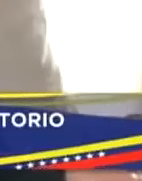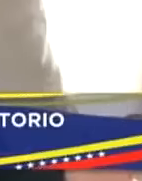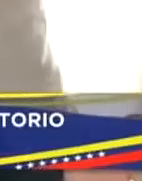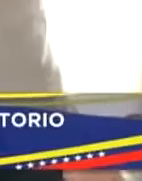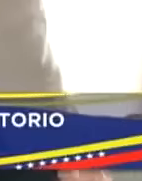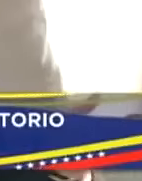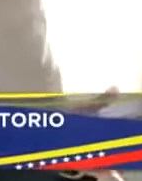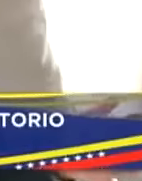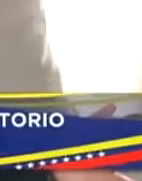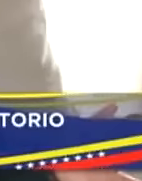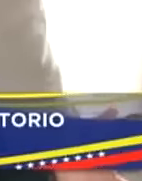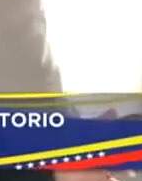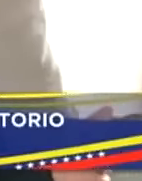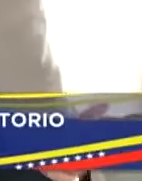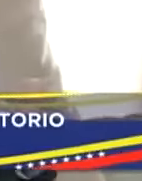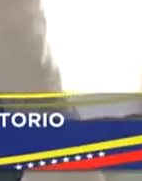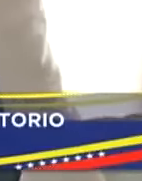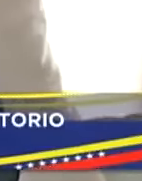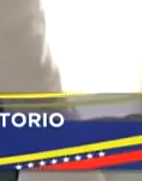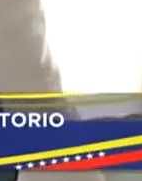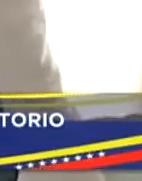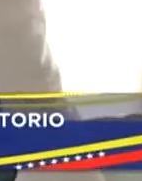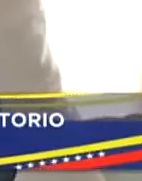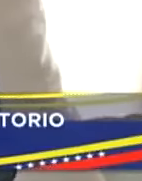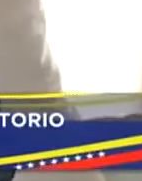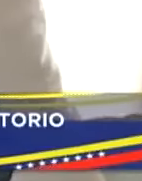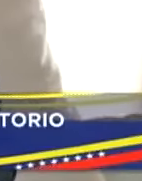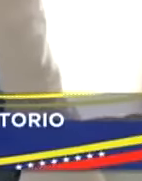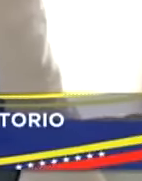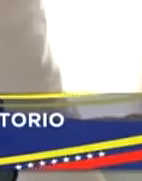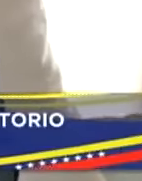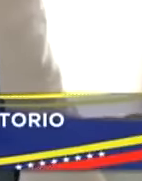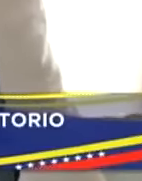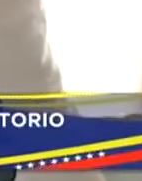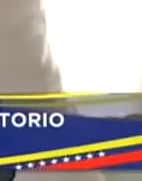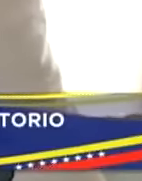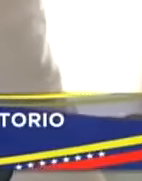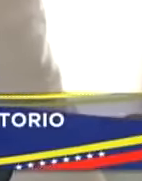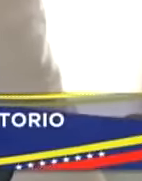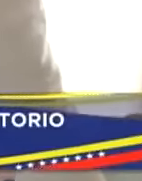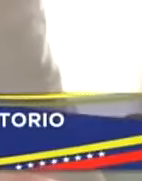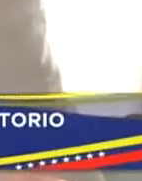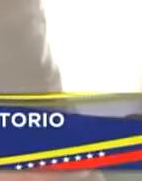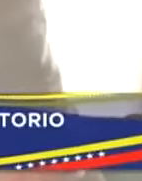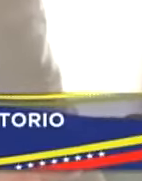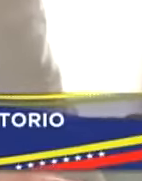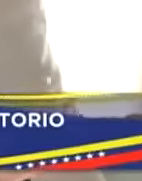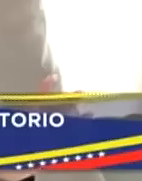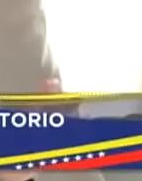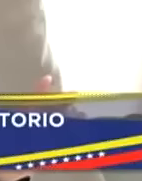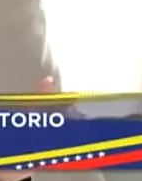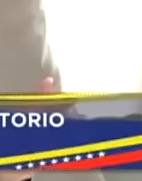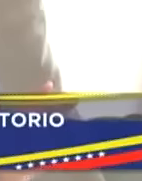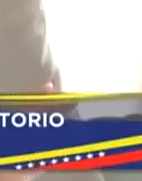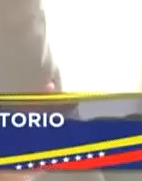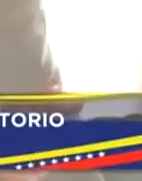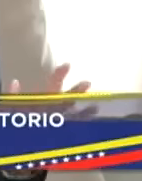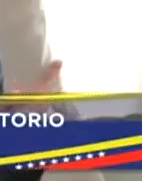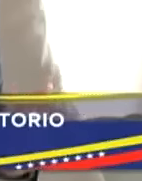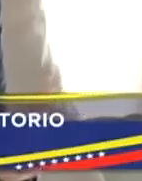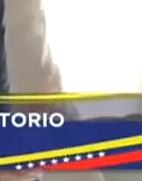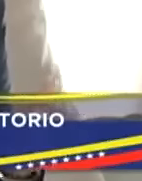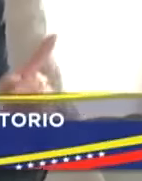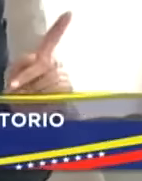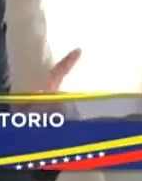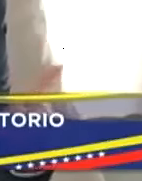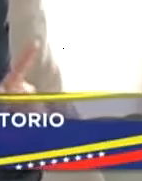económicas, comerciales y financieras, porque en última instancia lo que está expresado acá es la resistencia victoriosa del pueblo venezolano en